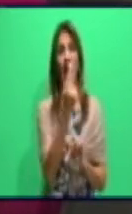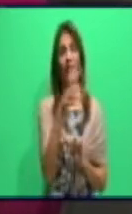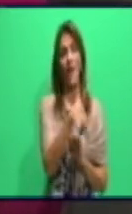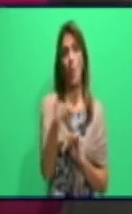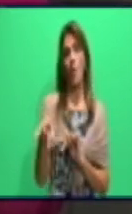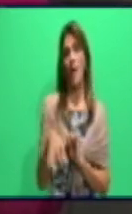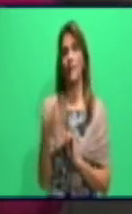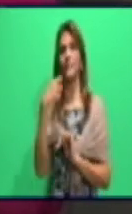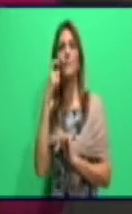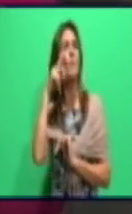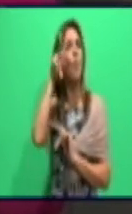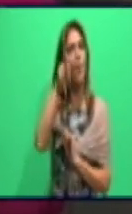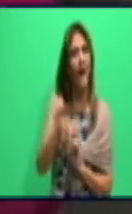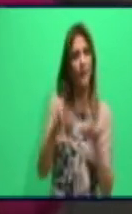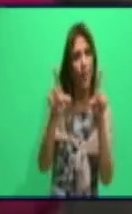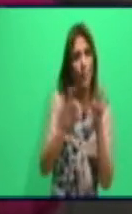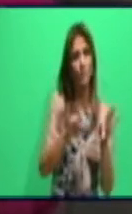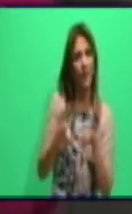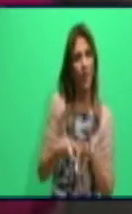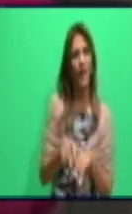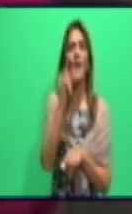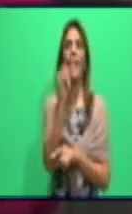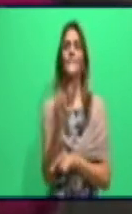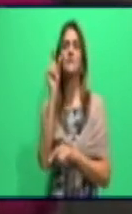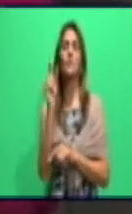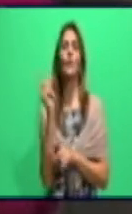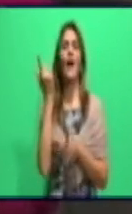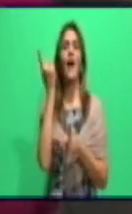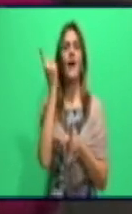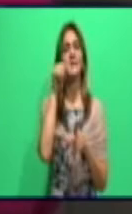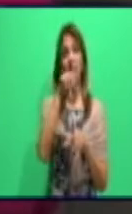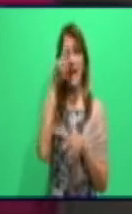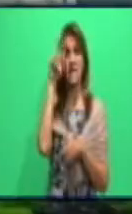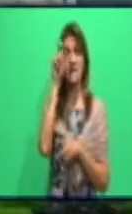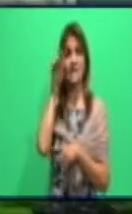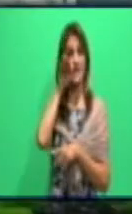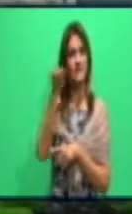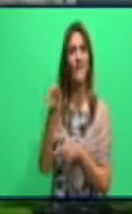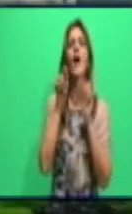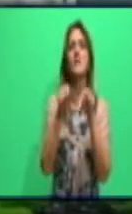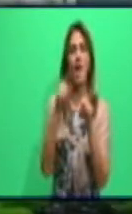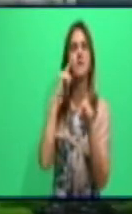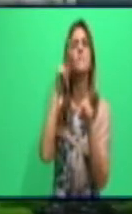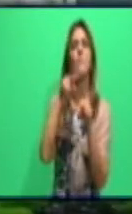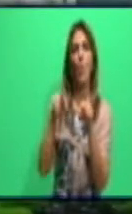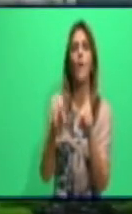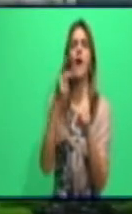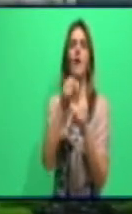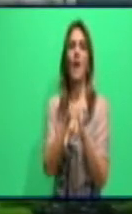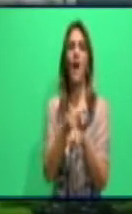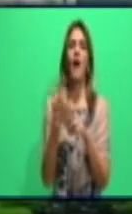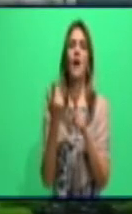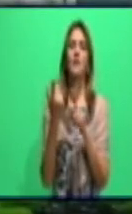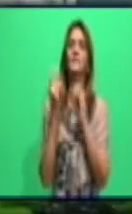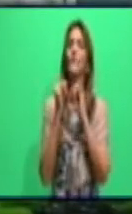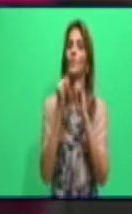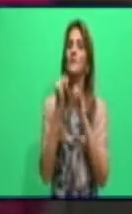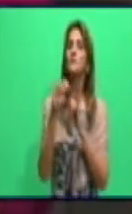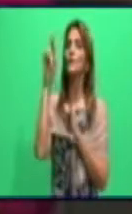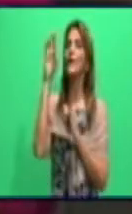están ingresadas. Y esta es la certificación oficial de que llegó su PCR. No es porque alguien por teléfono le diga, sí, mira,